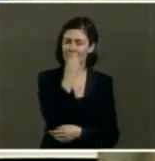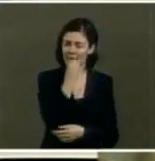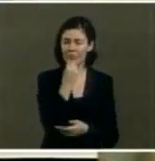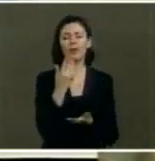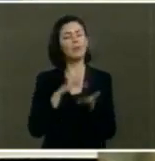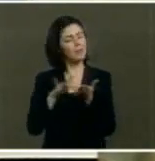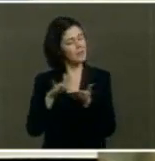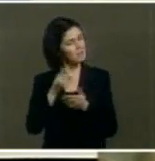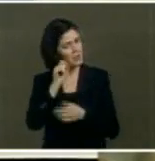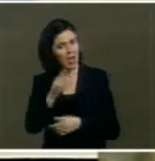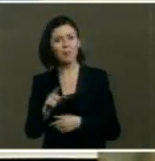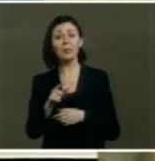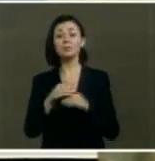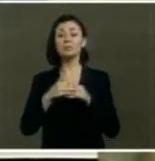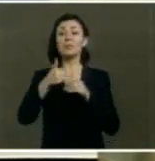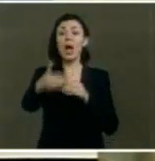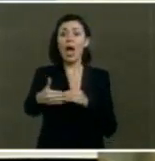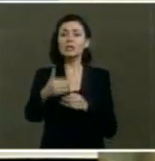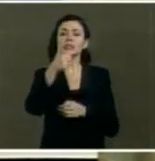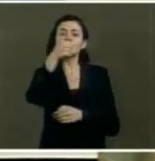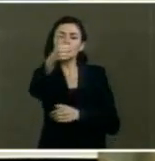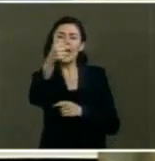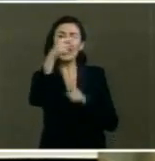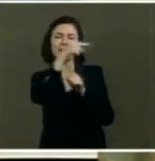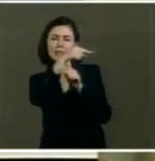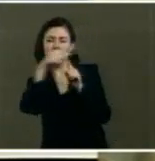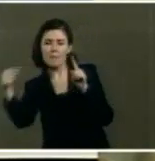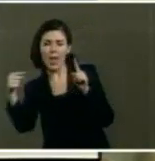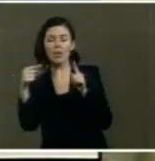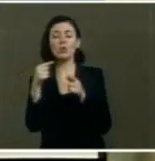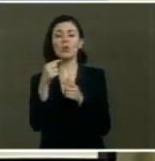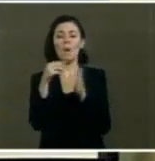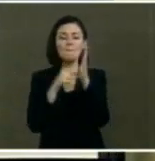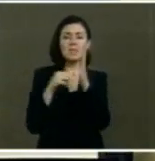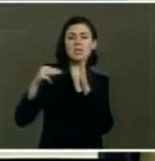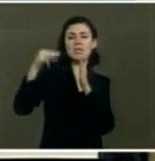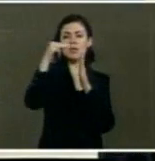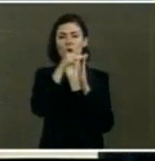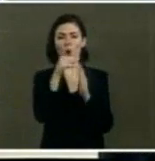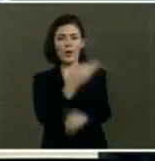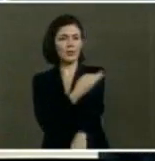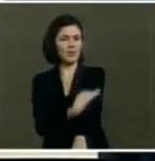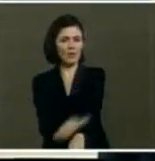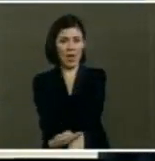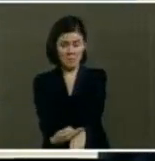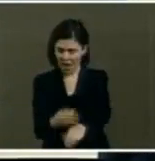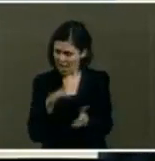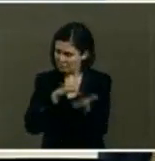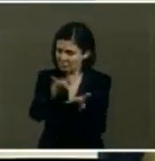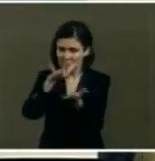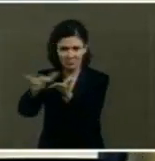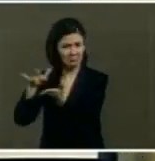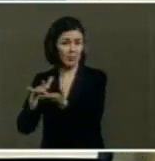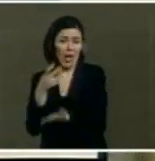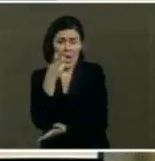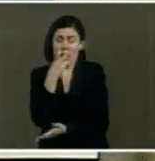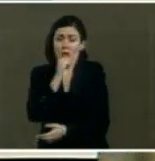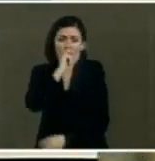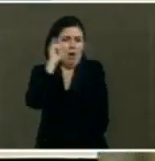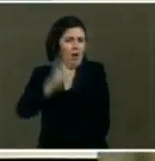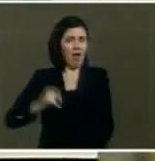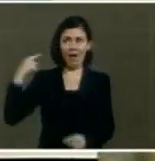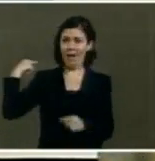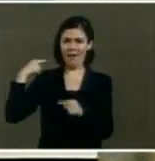familias beneficiarias a 6,5 millones de familias beneficiarias, una cifra sin precedentes. Los apoyos